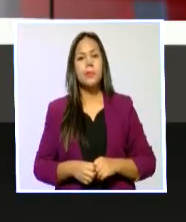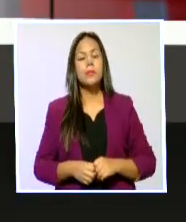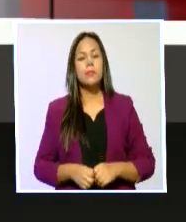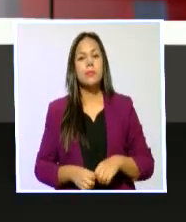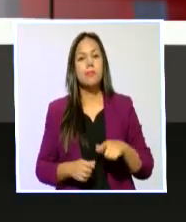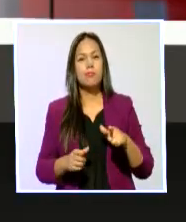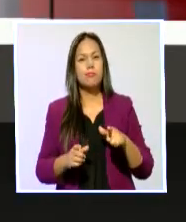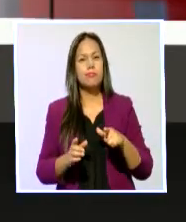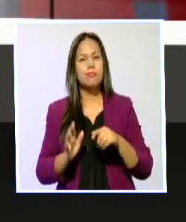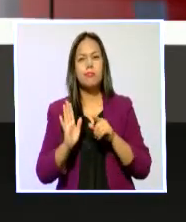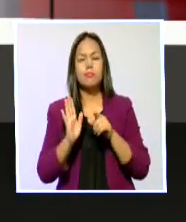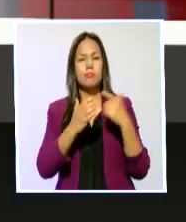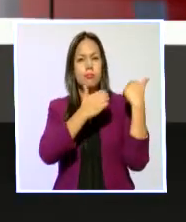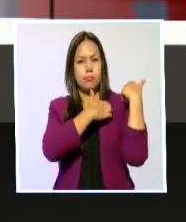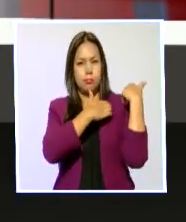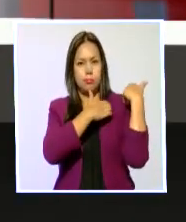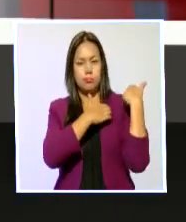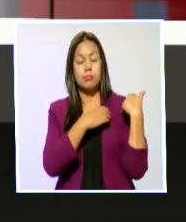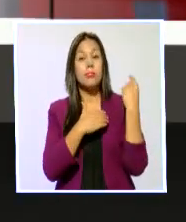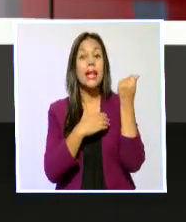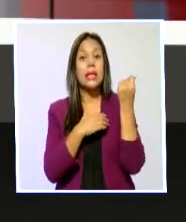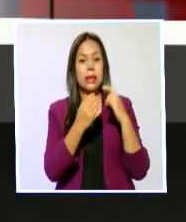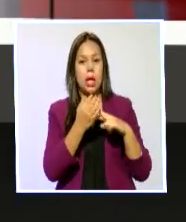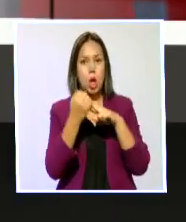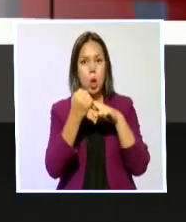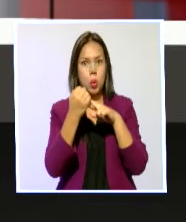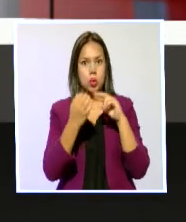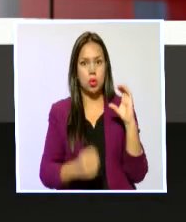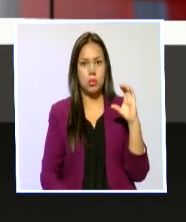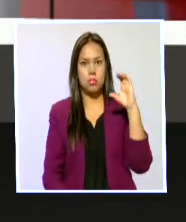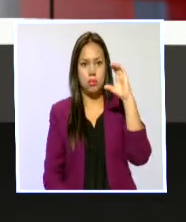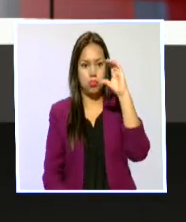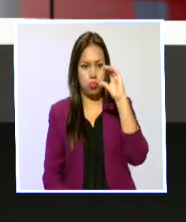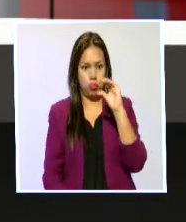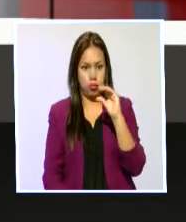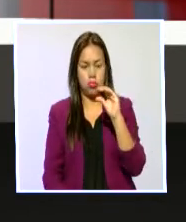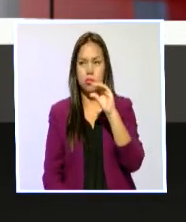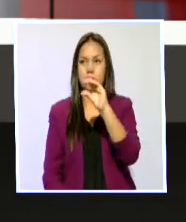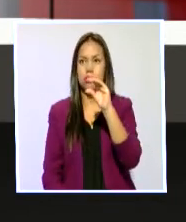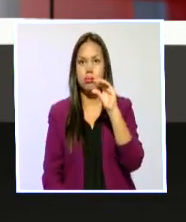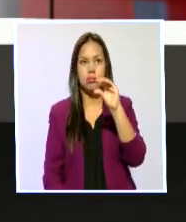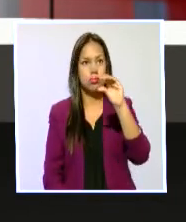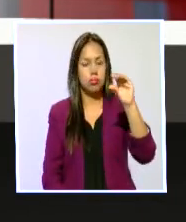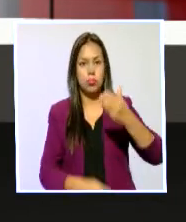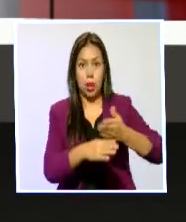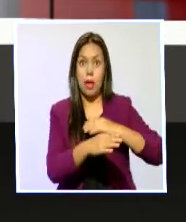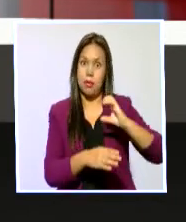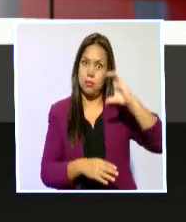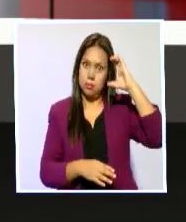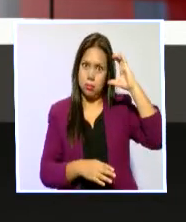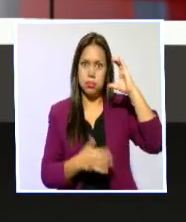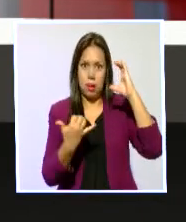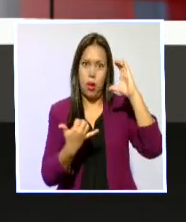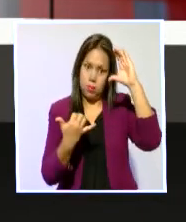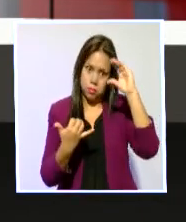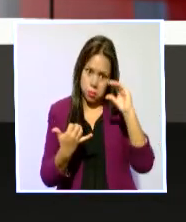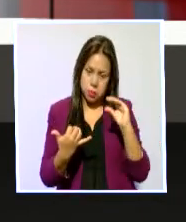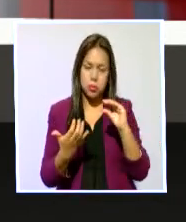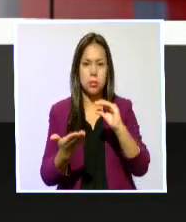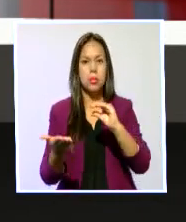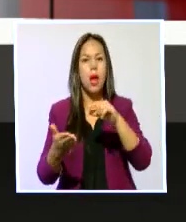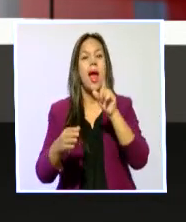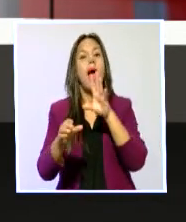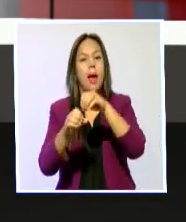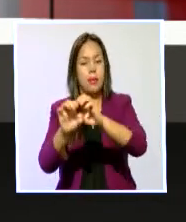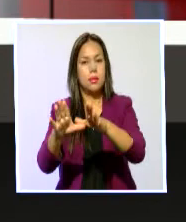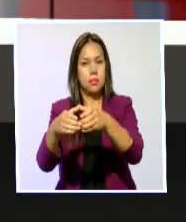La disminución de asignaciones a las universidades del país por la contracción de los ingresos que subvencionan dicho rubro fue materia de análisis al